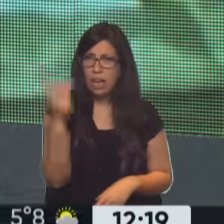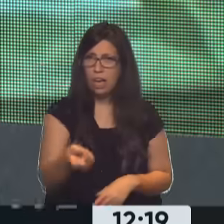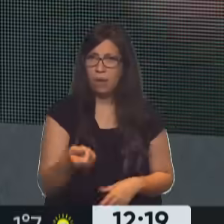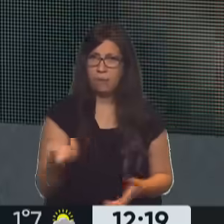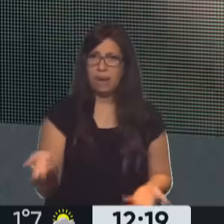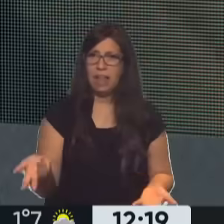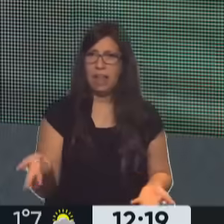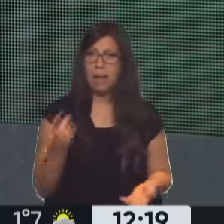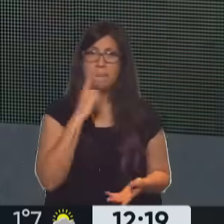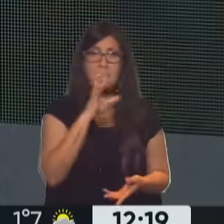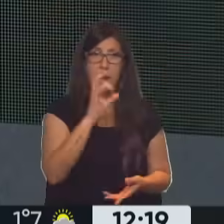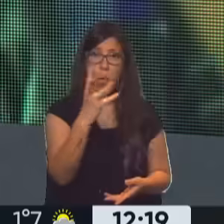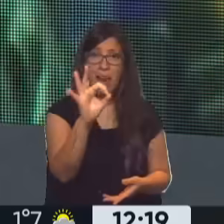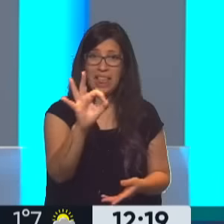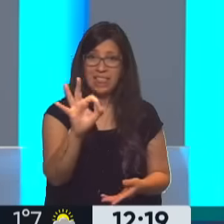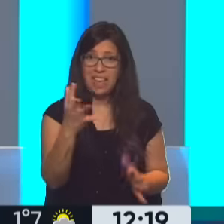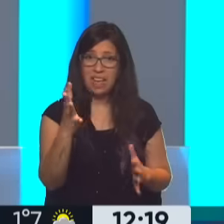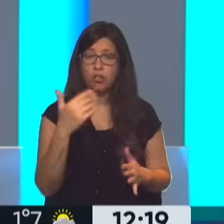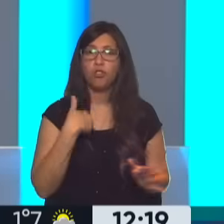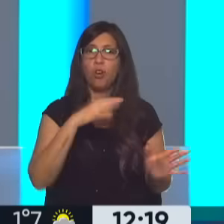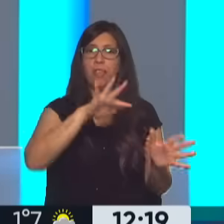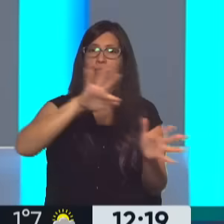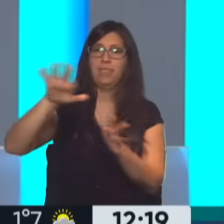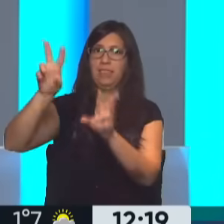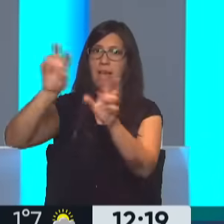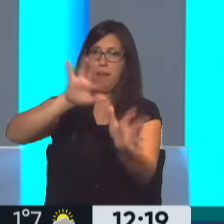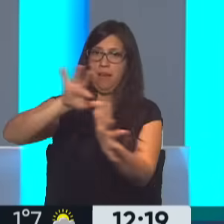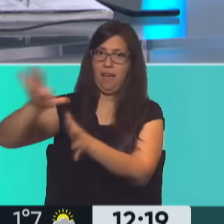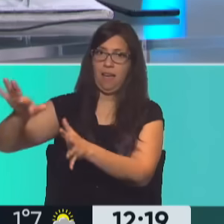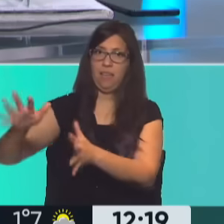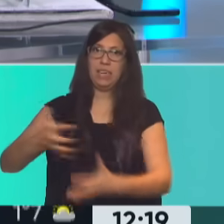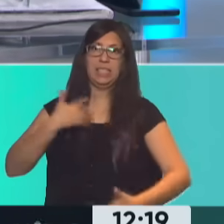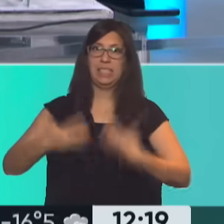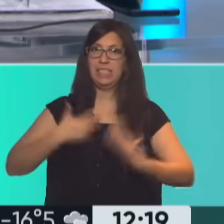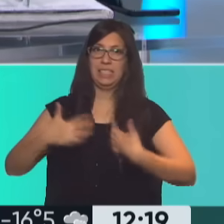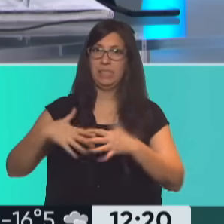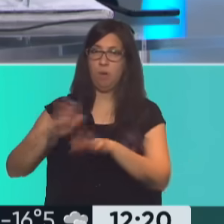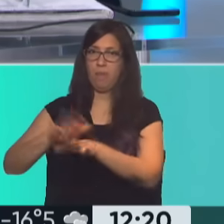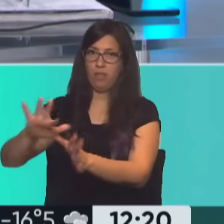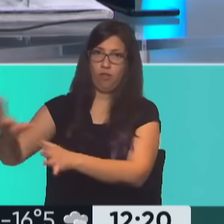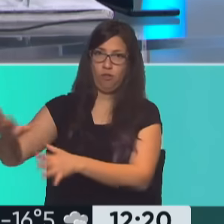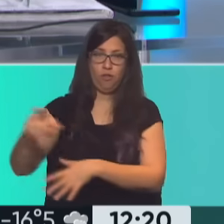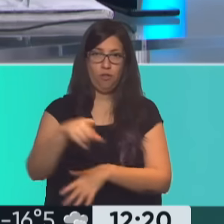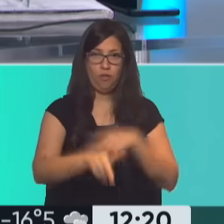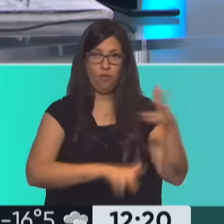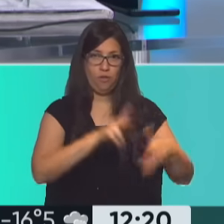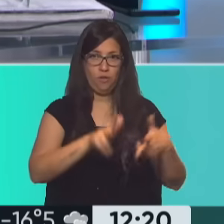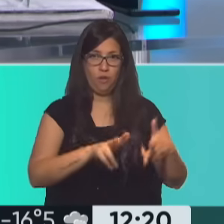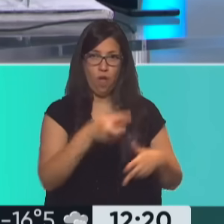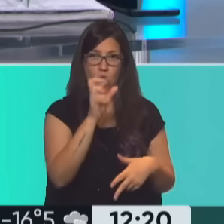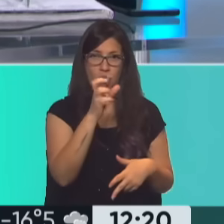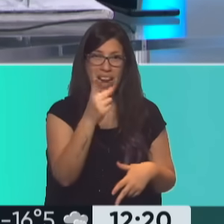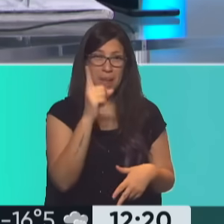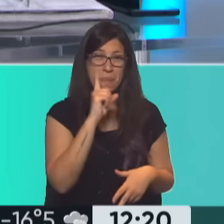un dó a 1040 me corro un poquito de la de la calentura de del momento eh un dó de